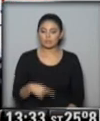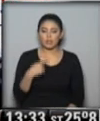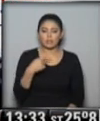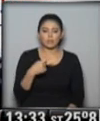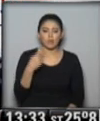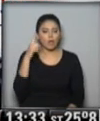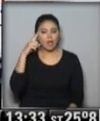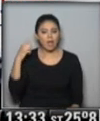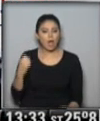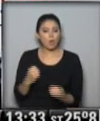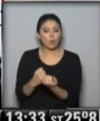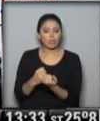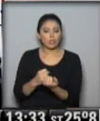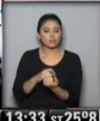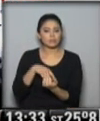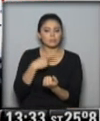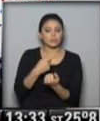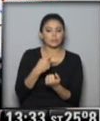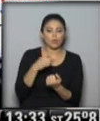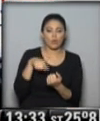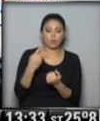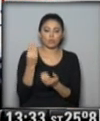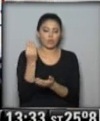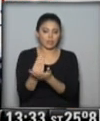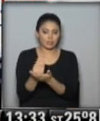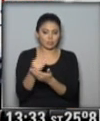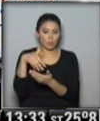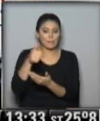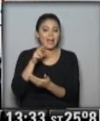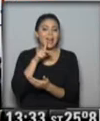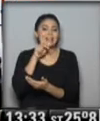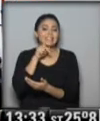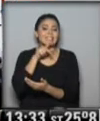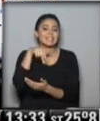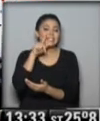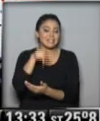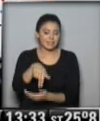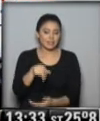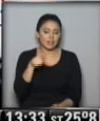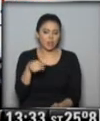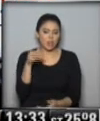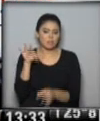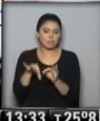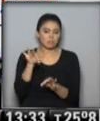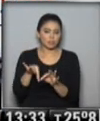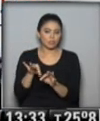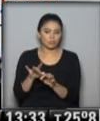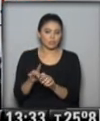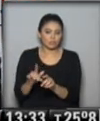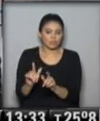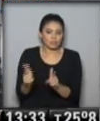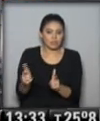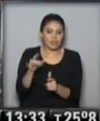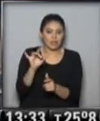llegado a un acuerdo con berlusconi con un candidato marín y que ni siquiera logró los votos de la